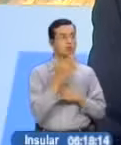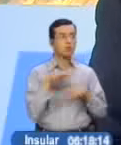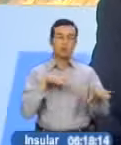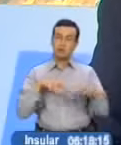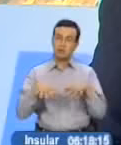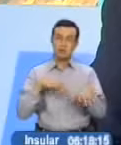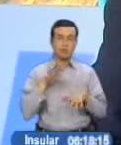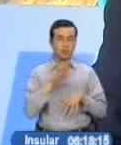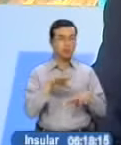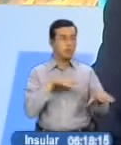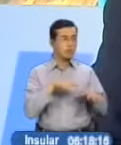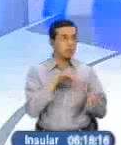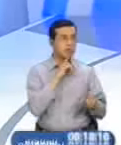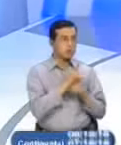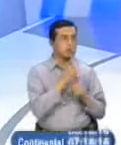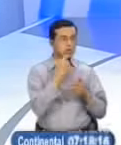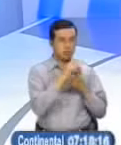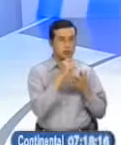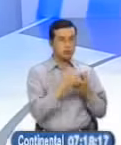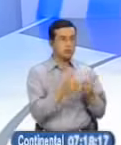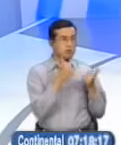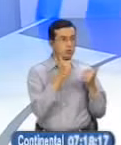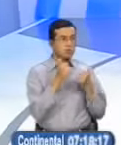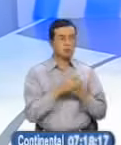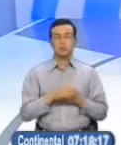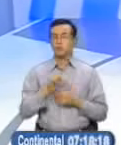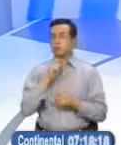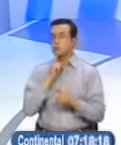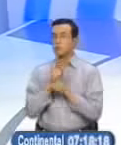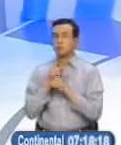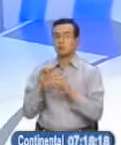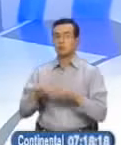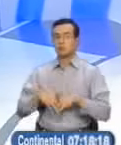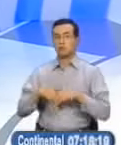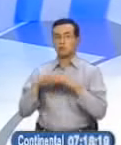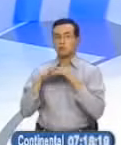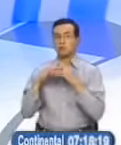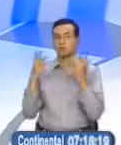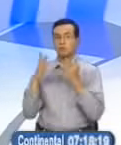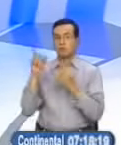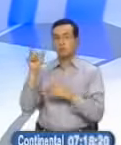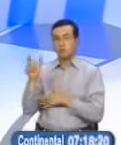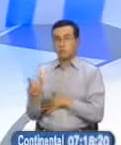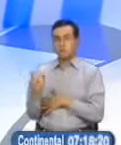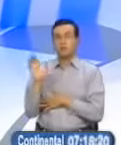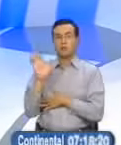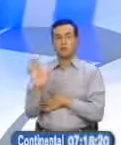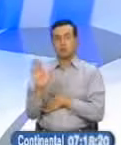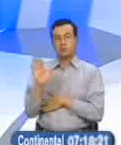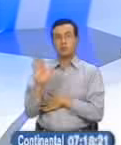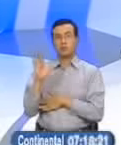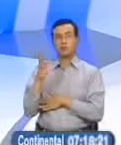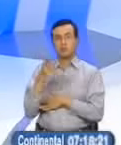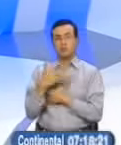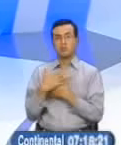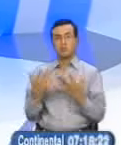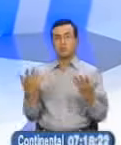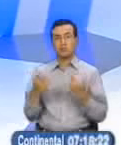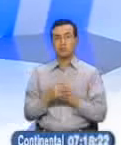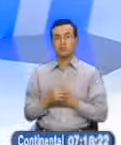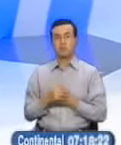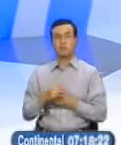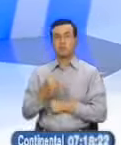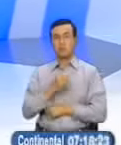acciones que de hecho se están dando. Claro, pero desde la recuperación, desde el individuo, desde el damnificado,